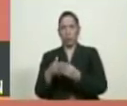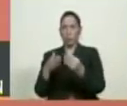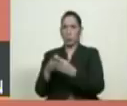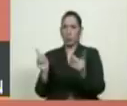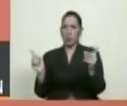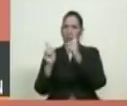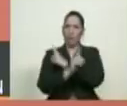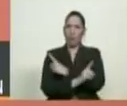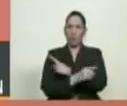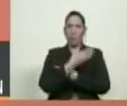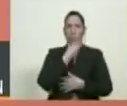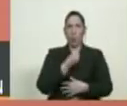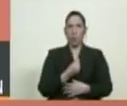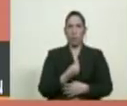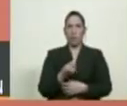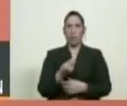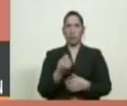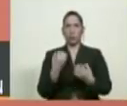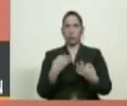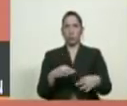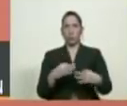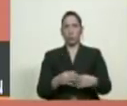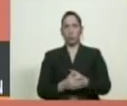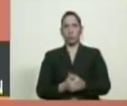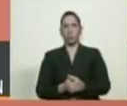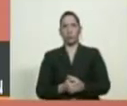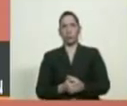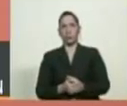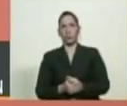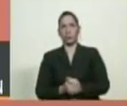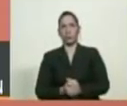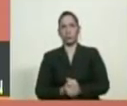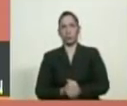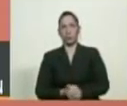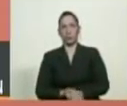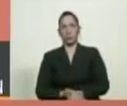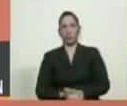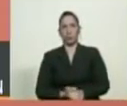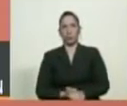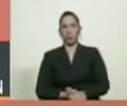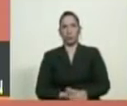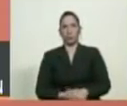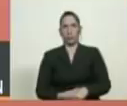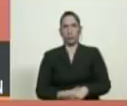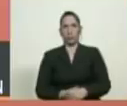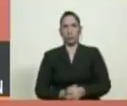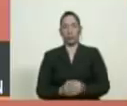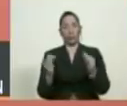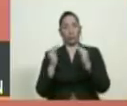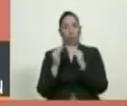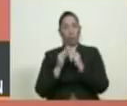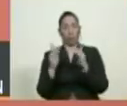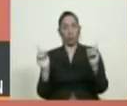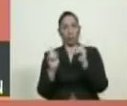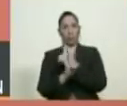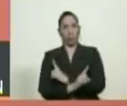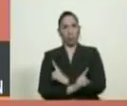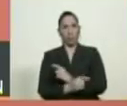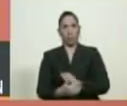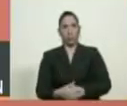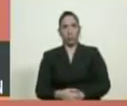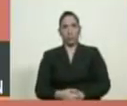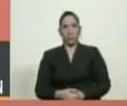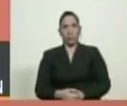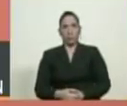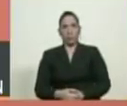soberanos, a personas naturales, nacionales o extranjeras. Tendremos casas de cambio que entran en etapa de